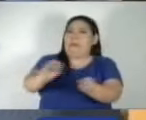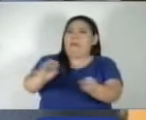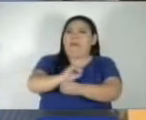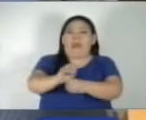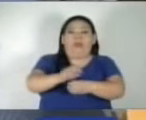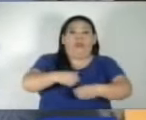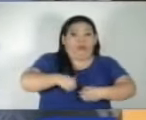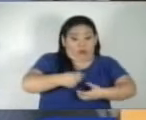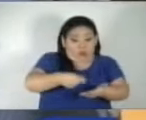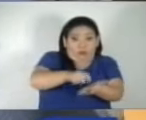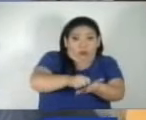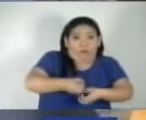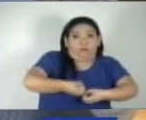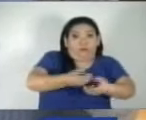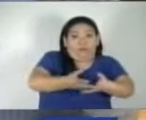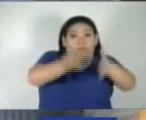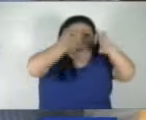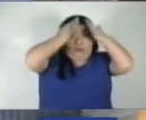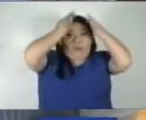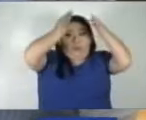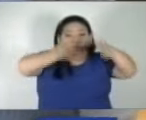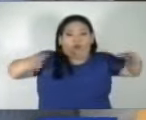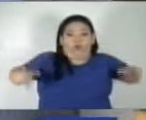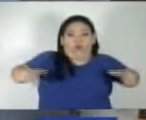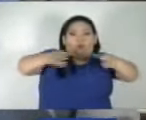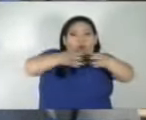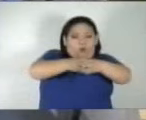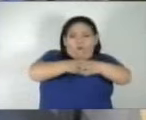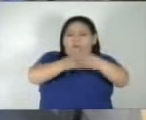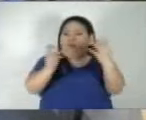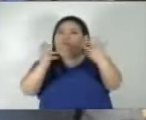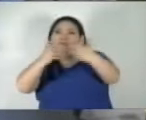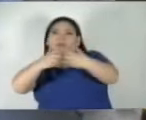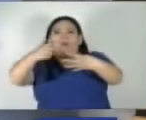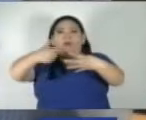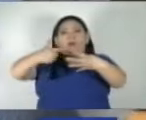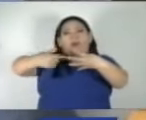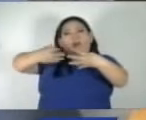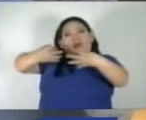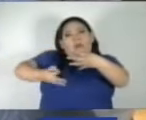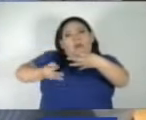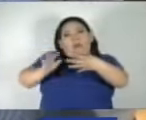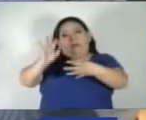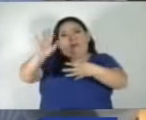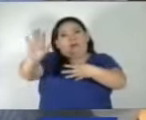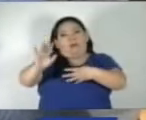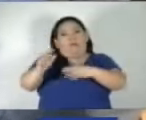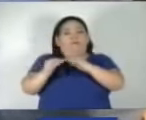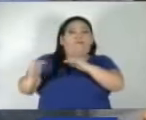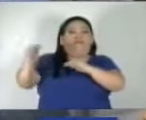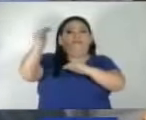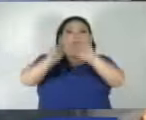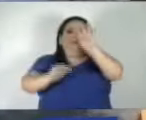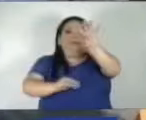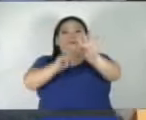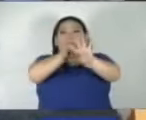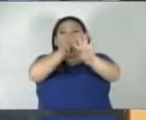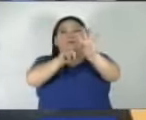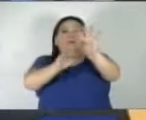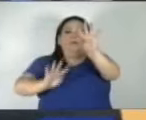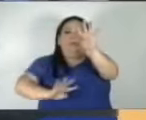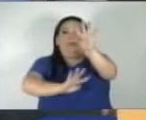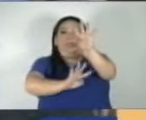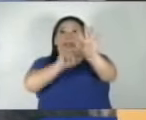momento he firmado algún documento en el que exprese que no se toman decisiones acordes a la legalidad por parte de los señores